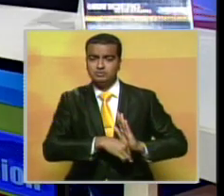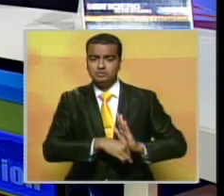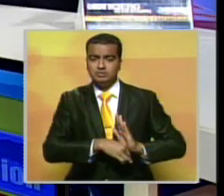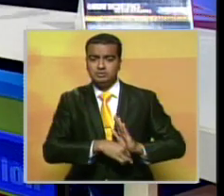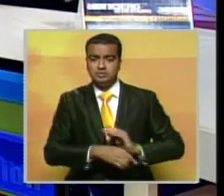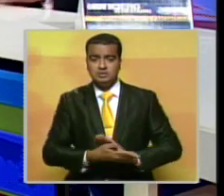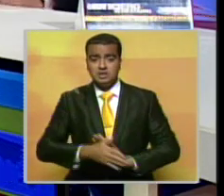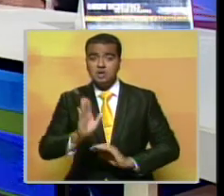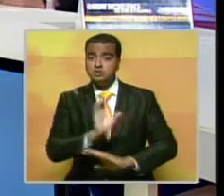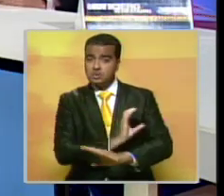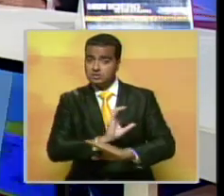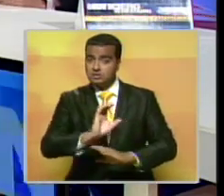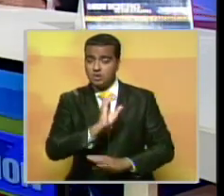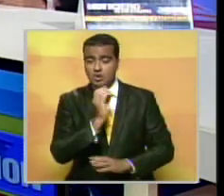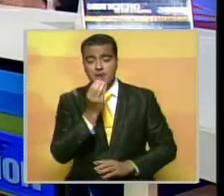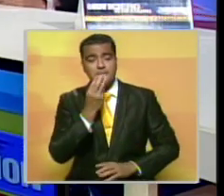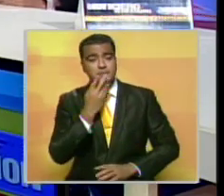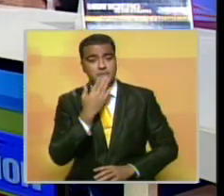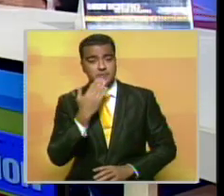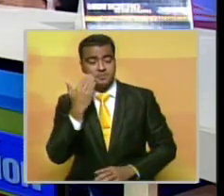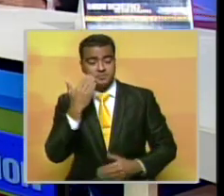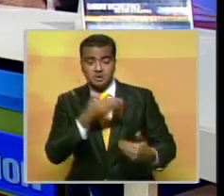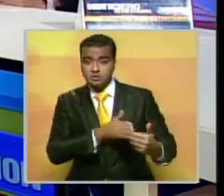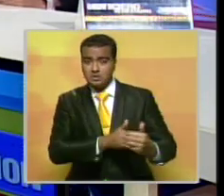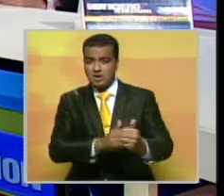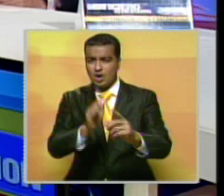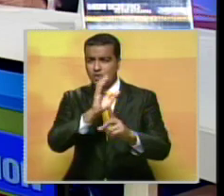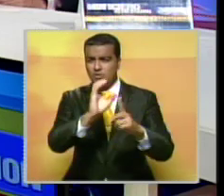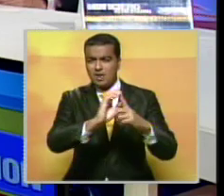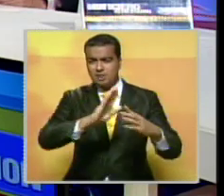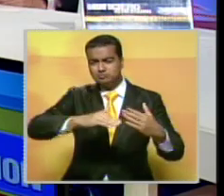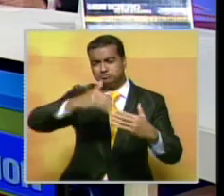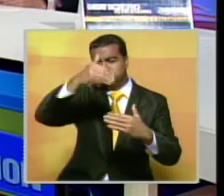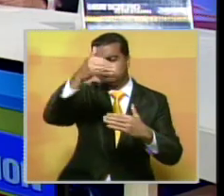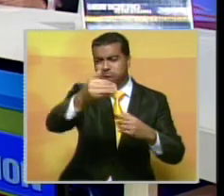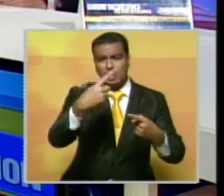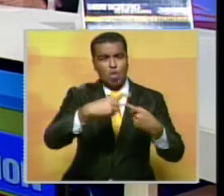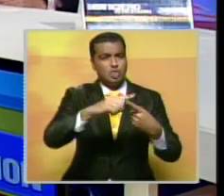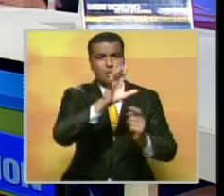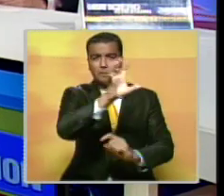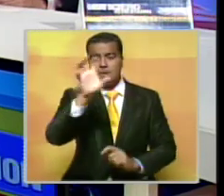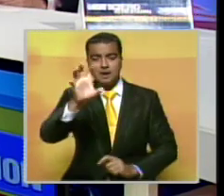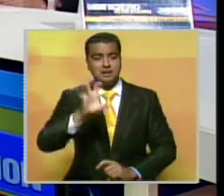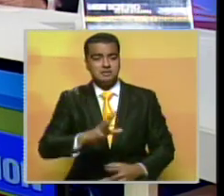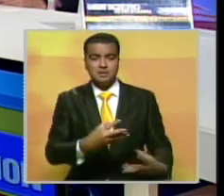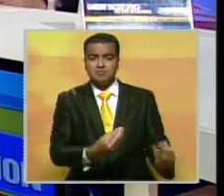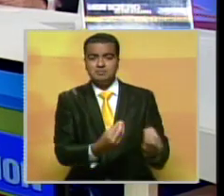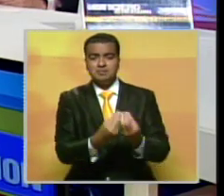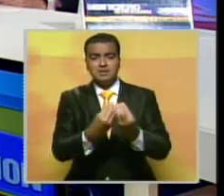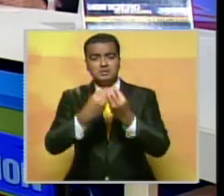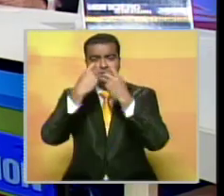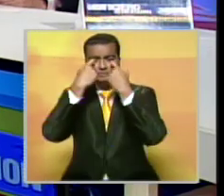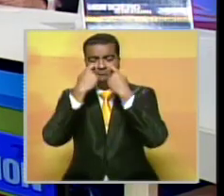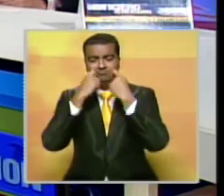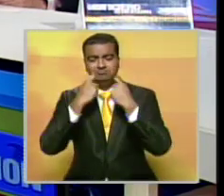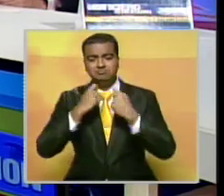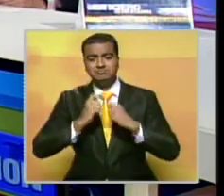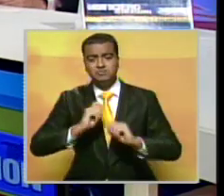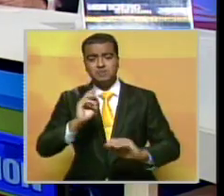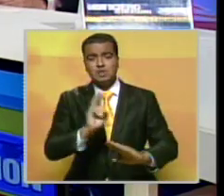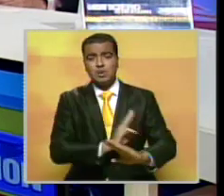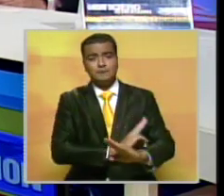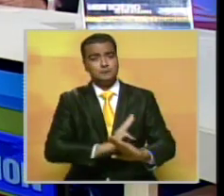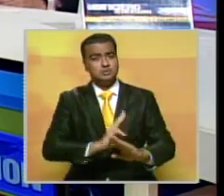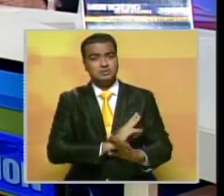su tonada, por ejemplo. Su legado cultural traspasa fronteras y hoy con su partida acompaña una lágrima y una nota